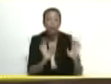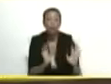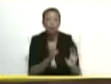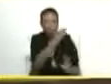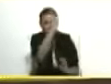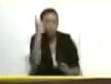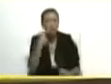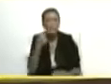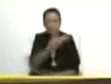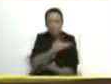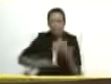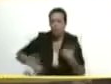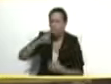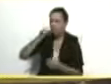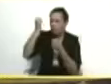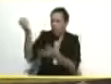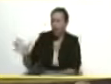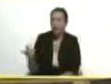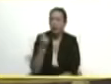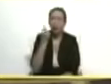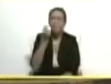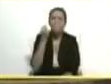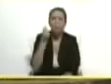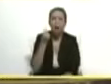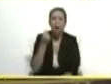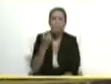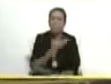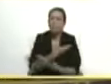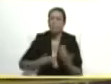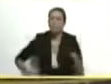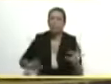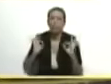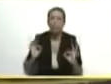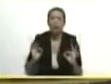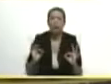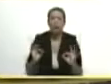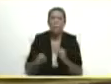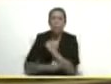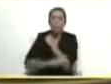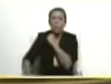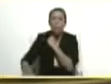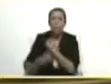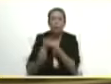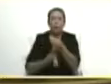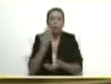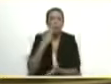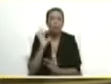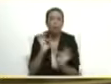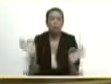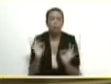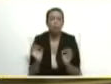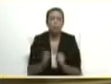Diosdado, dígale al presidente que jamás me voy a prestar para una trastada como esa.